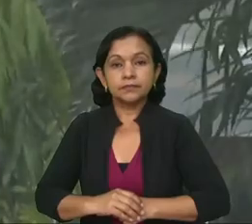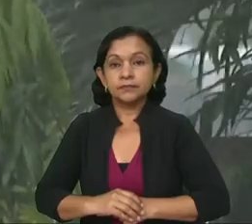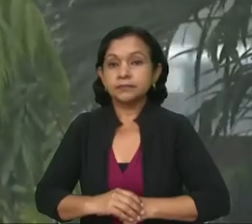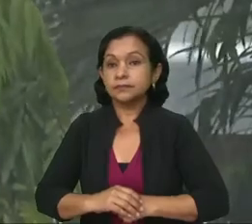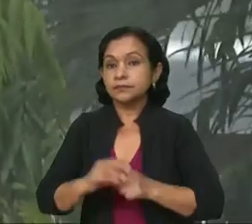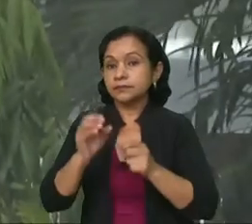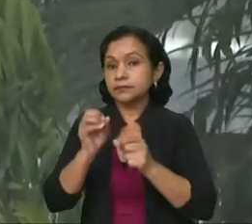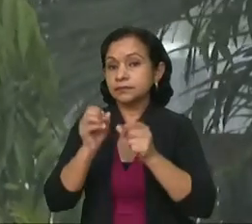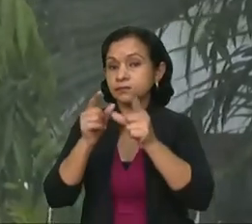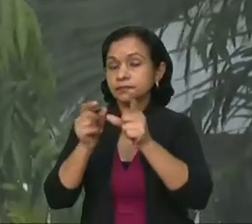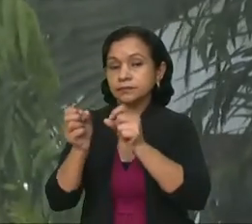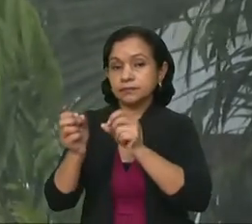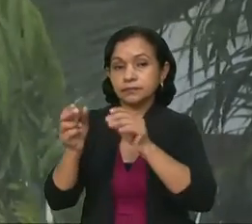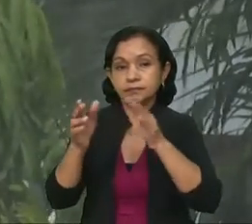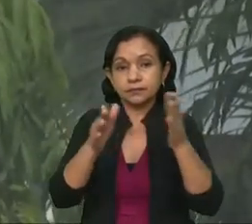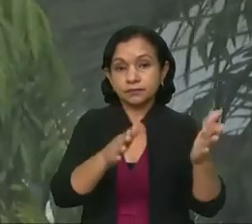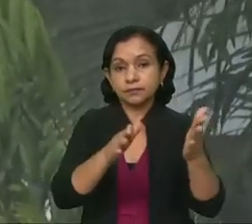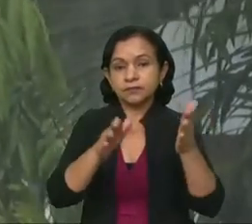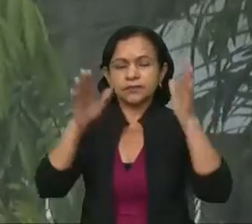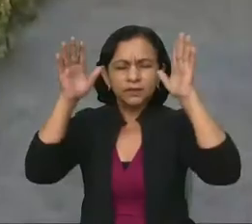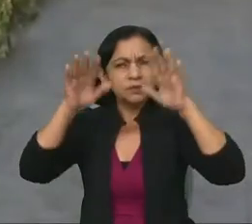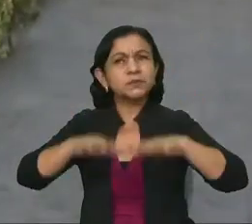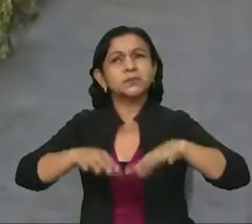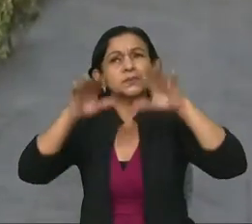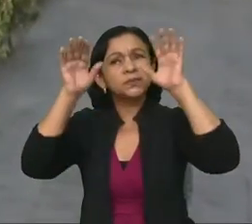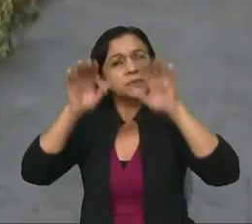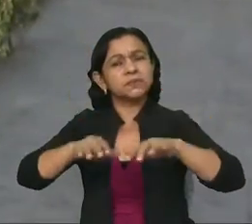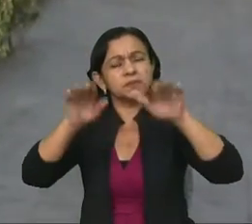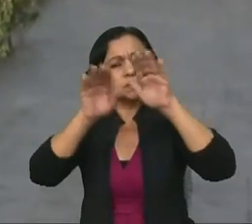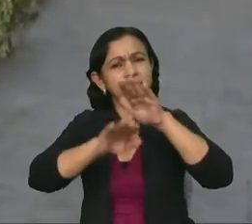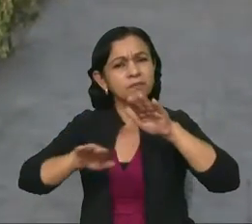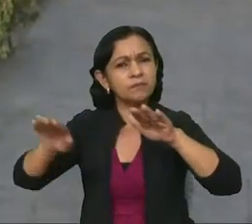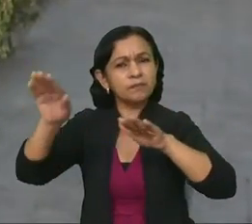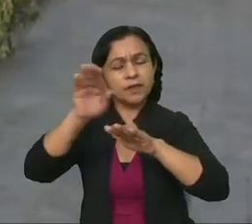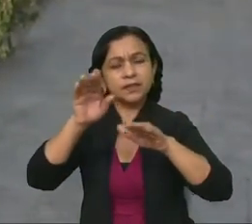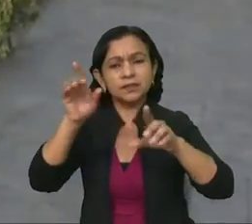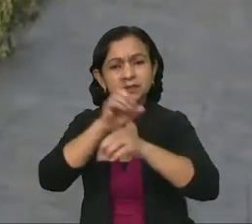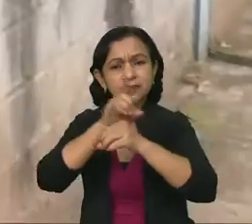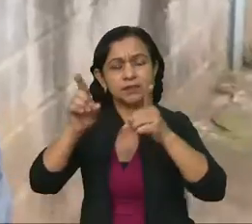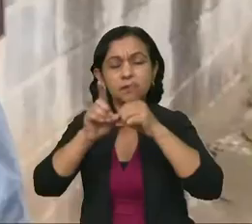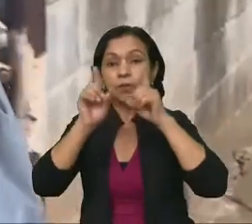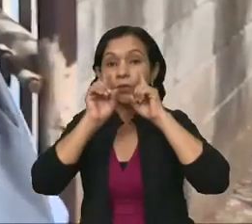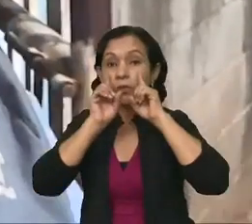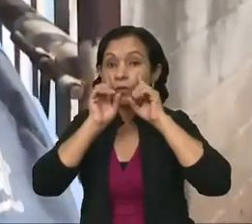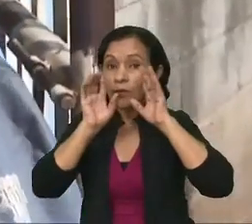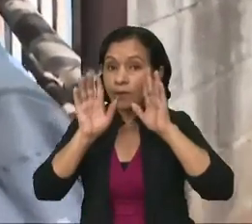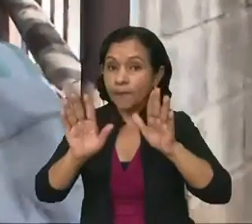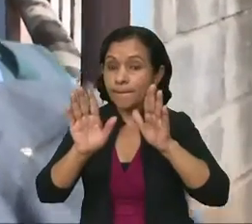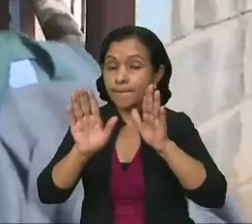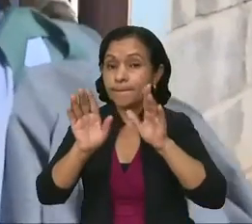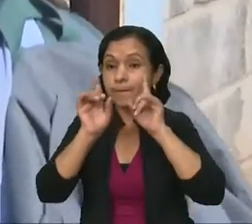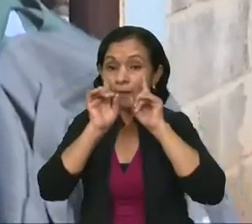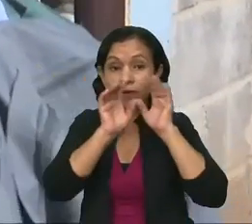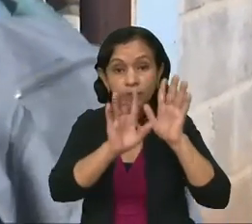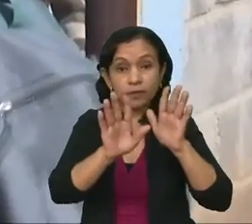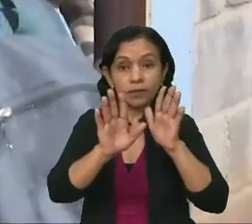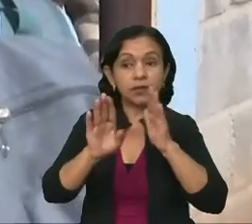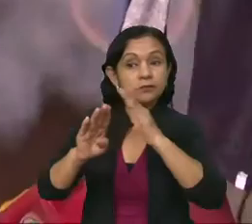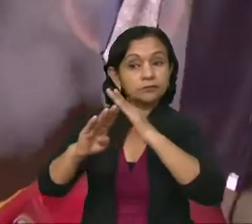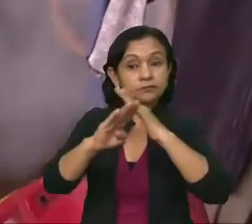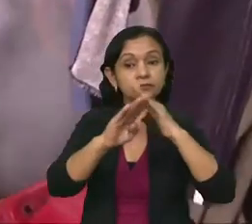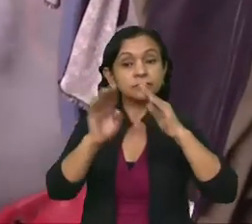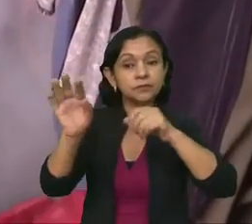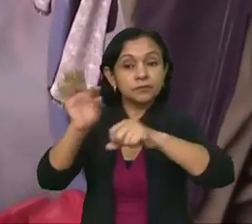Octubre y noviembre, meses en que las lluvias incrementan y donde debemos estar más alertas y cuidadosos para combatir a los